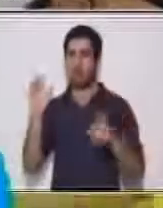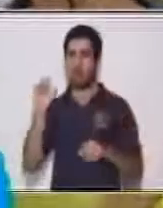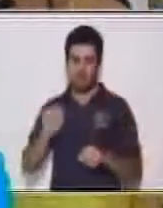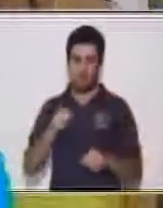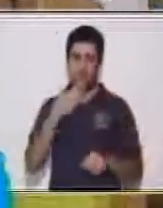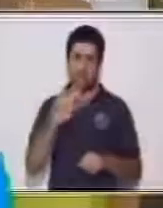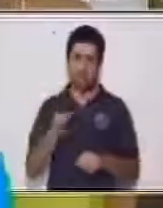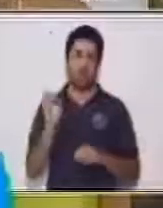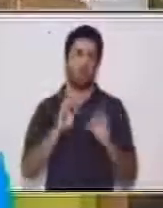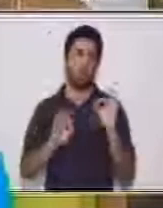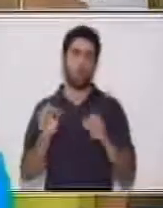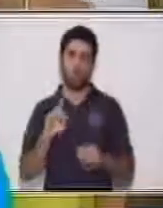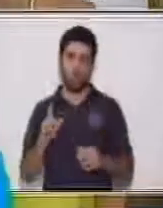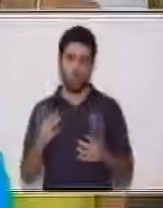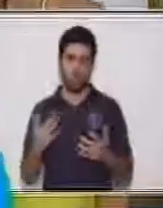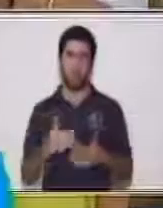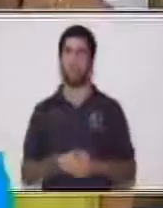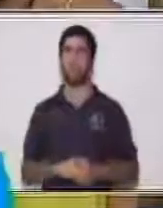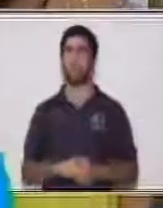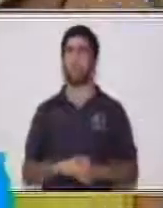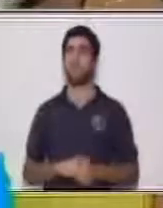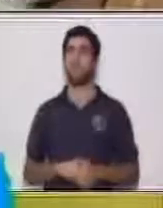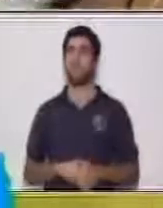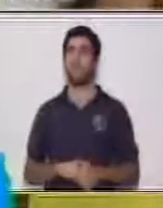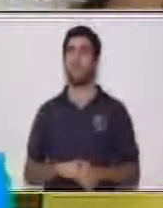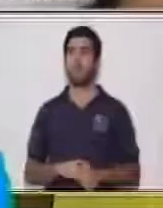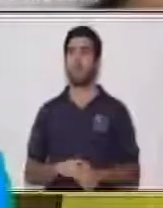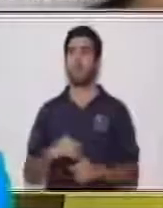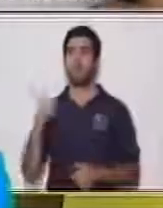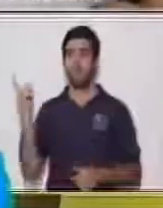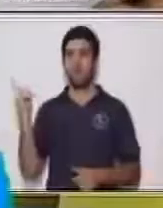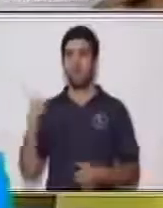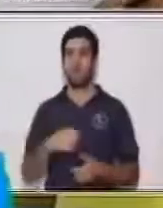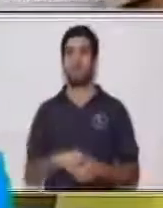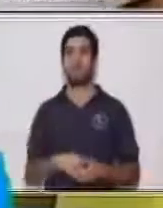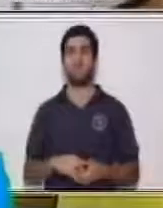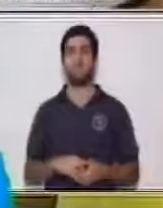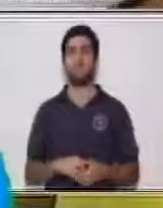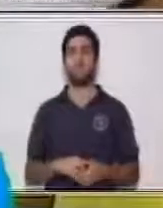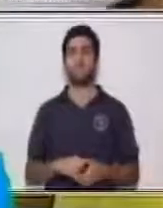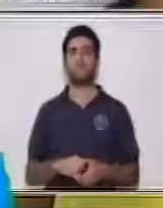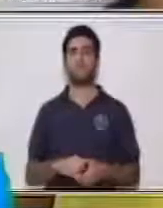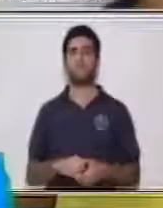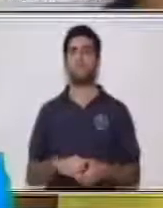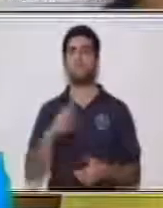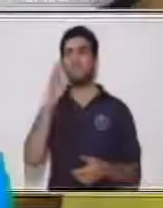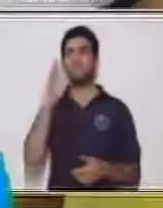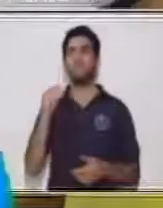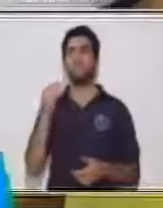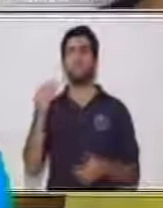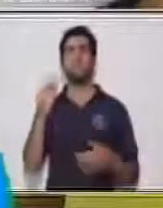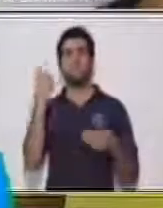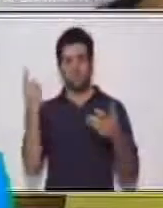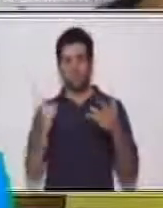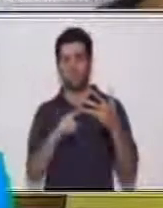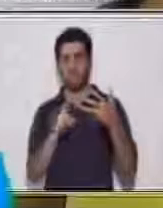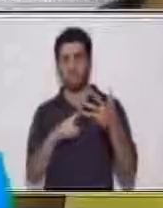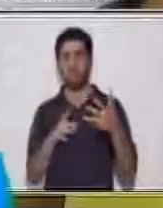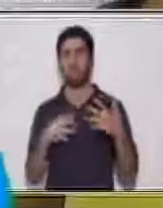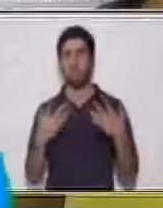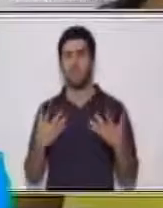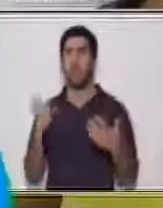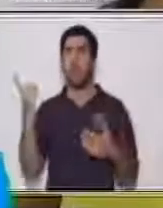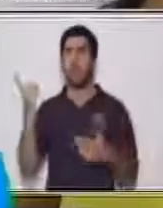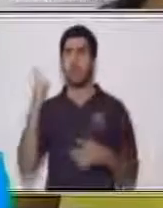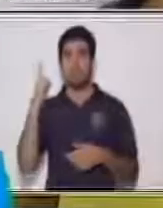ficción. Es subjetivo, polisémico y connotativo. ¿Por qué es subjetivo? Porque no